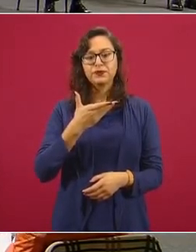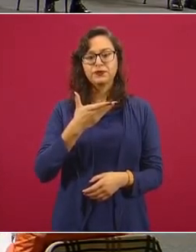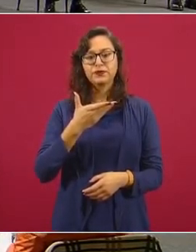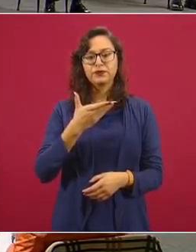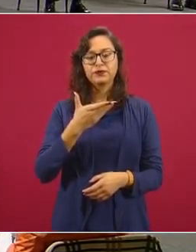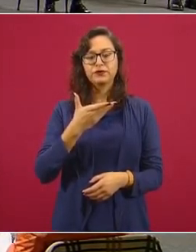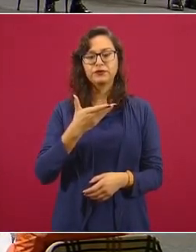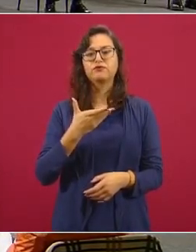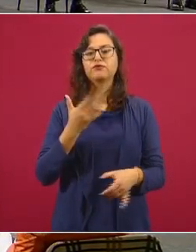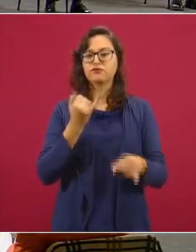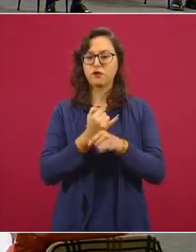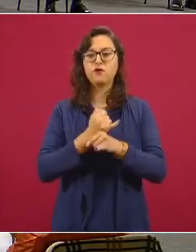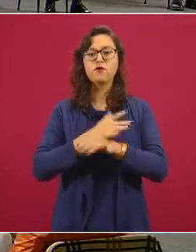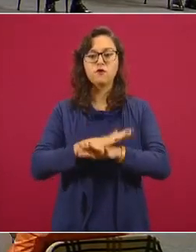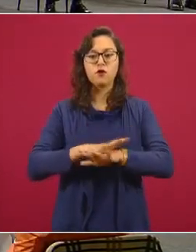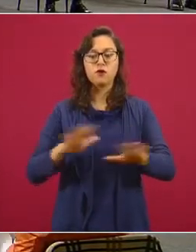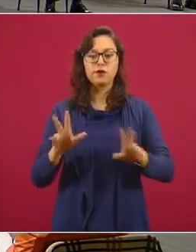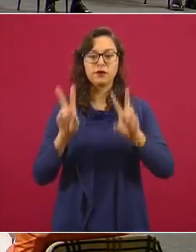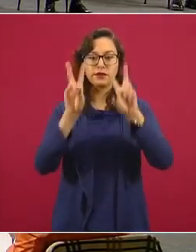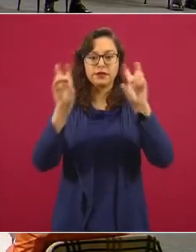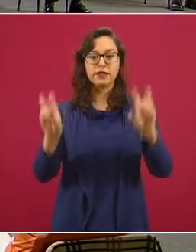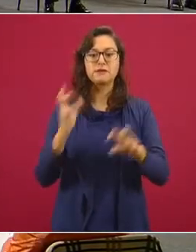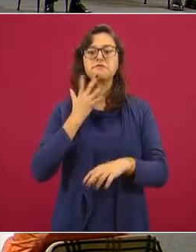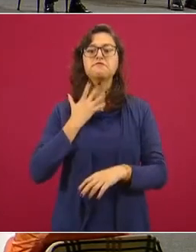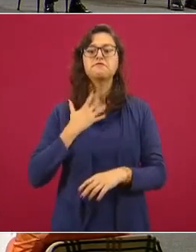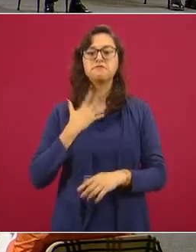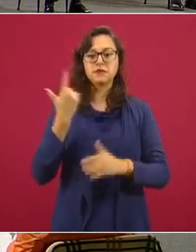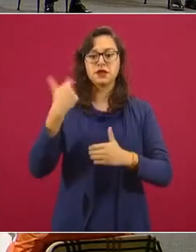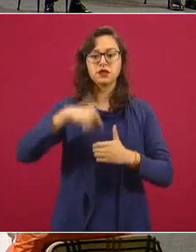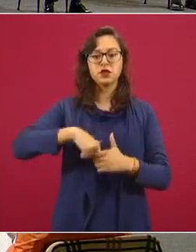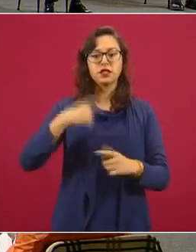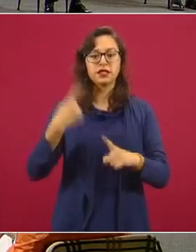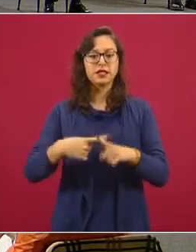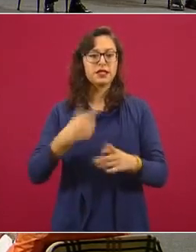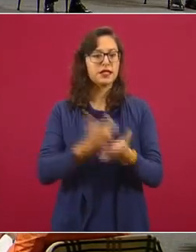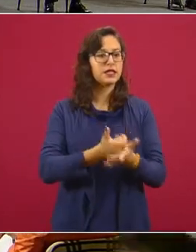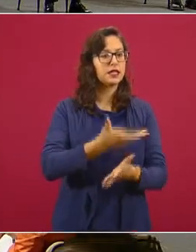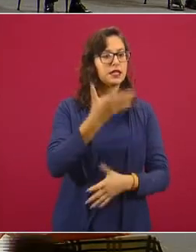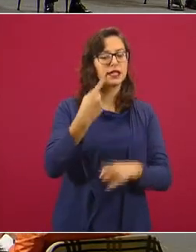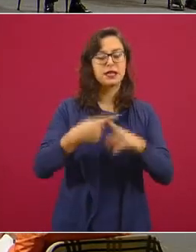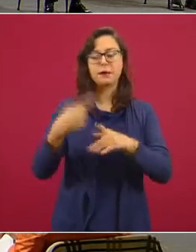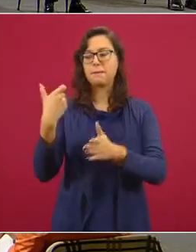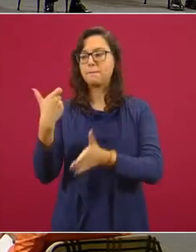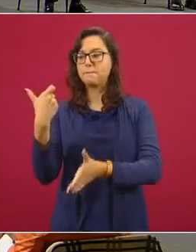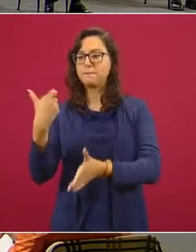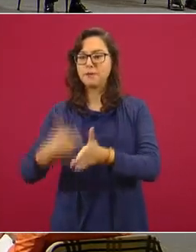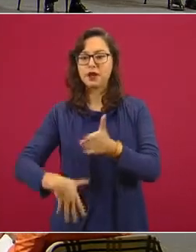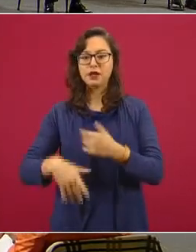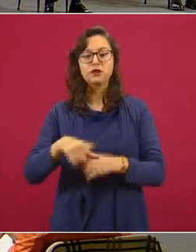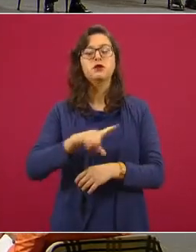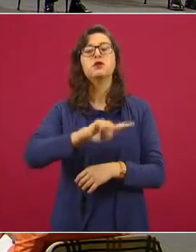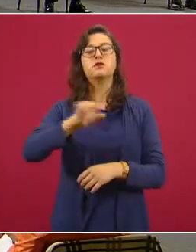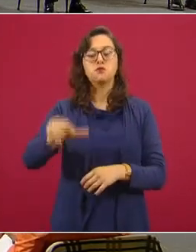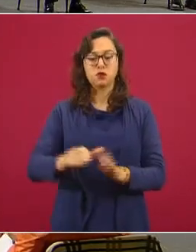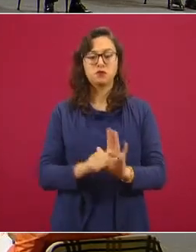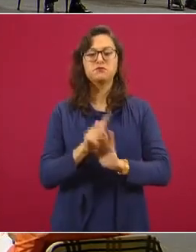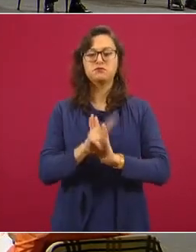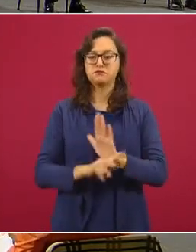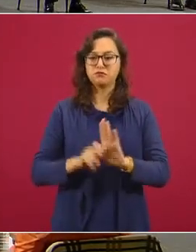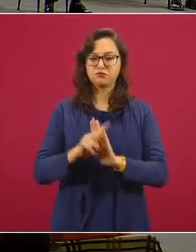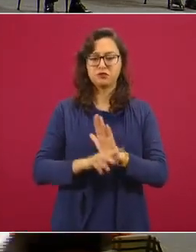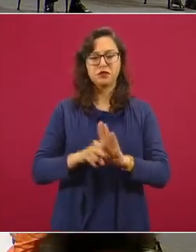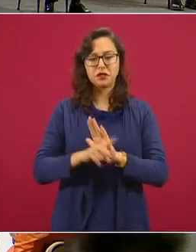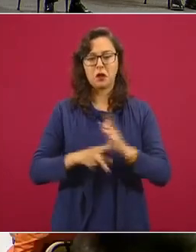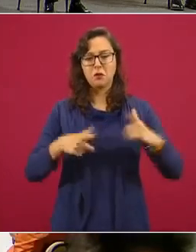vamos a informar sobre quién es quién en los precios y te van a dar a conocer los videos y al final